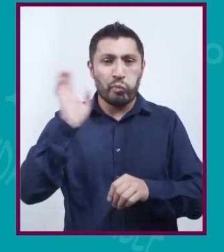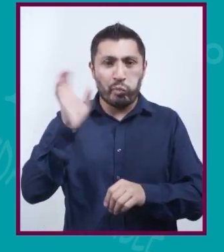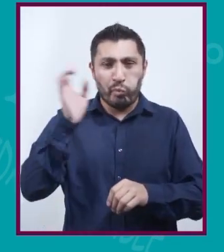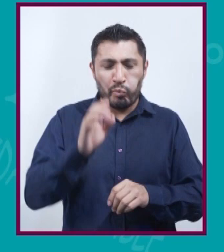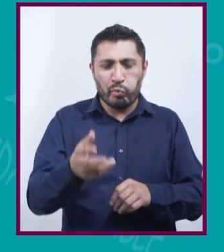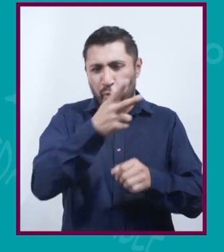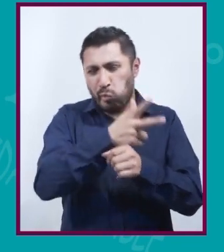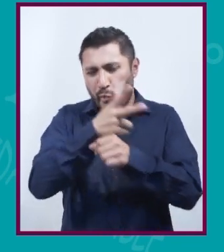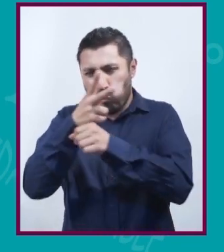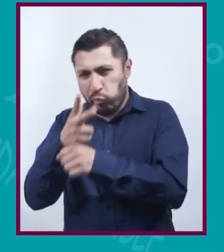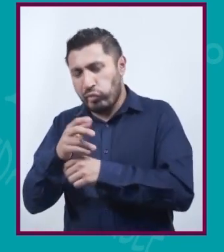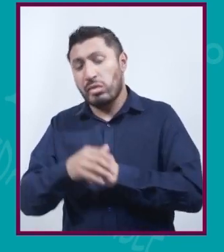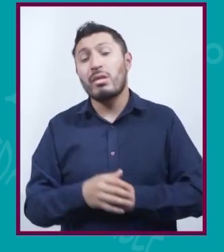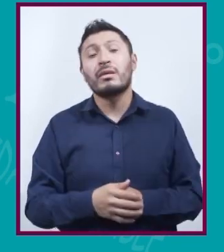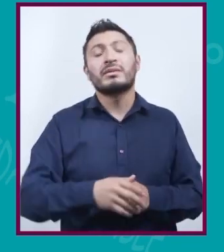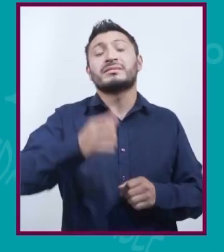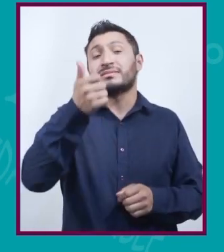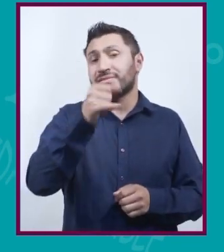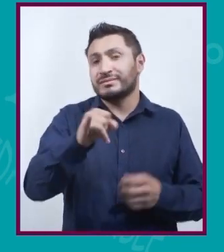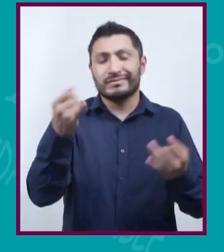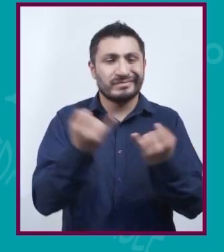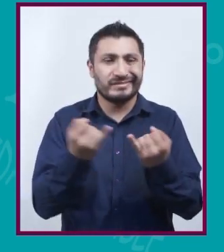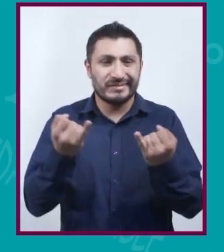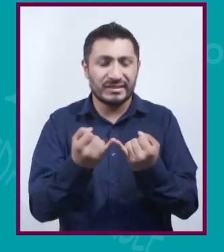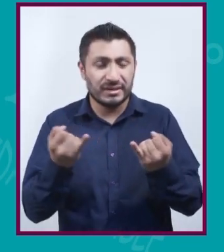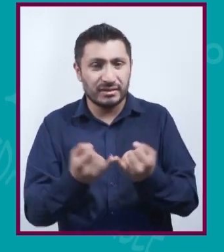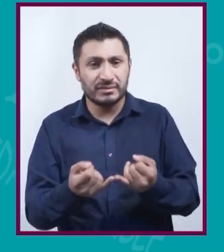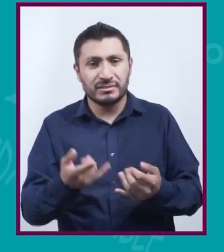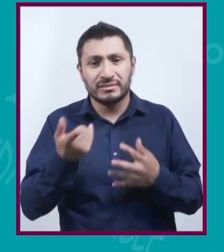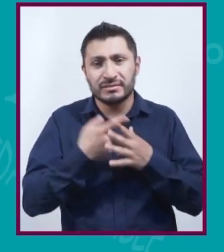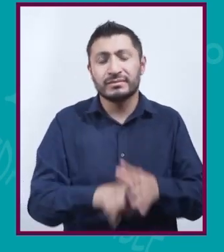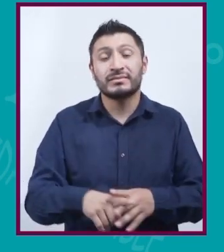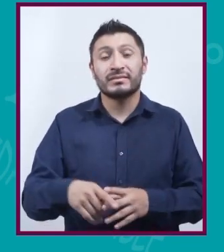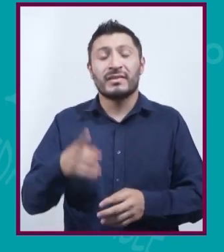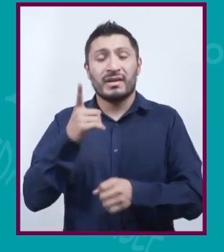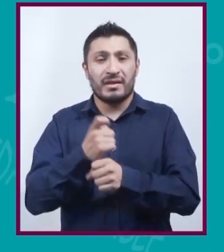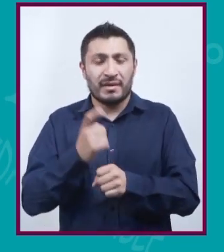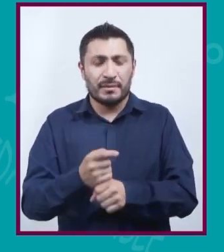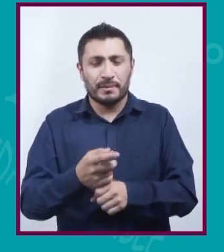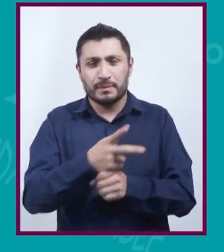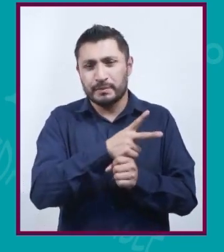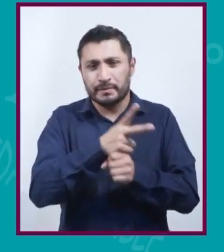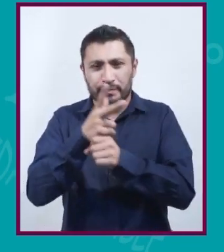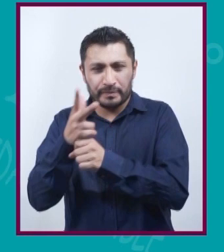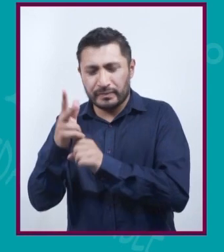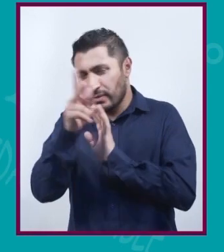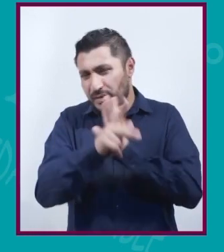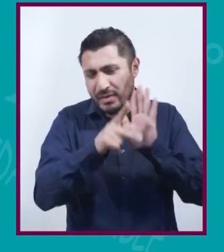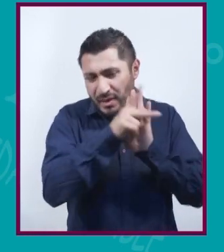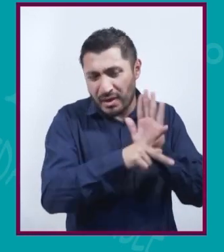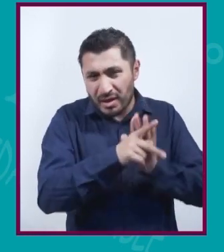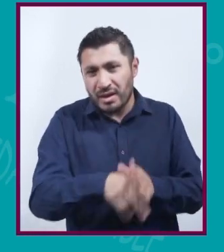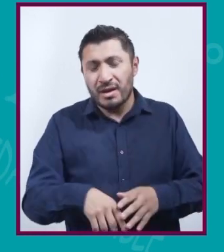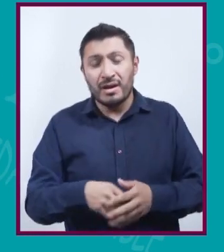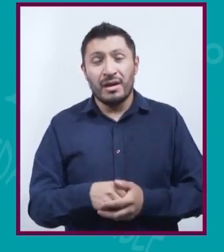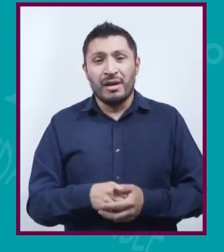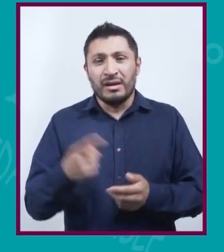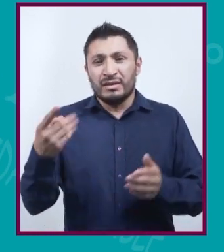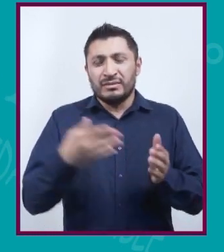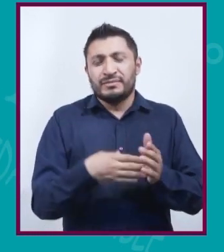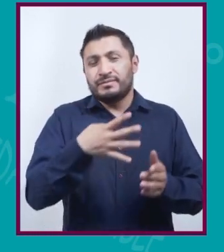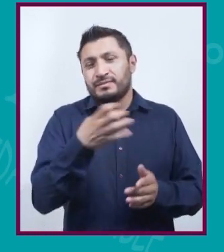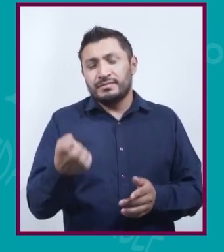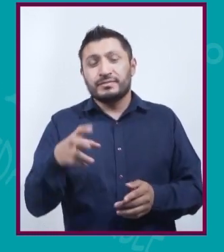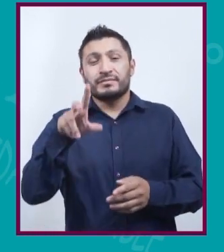cinematográficas. Así fue también como nacieron las primeras películas documentales, por el año de 1922,